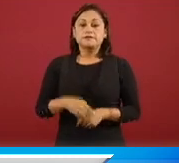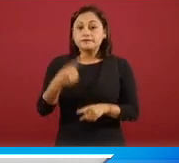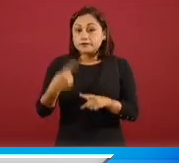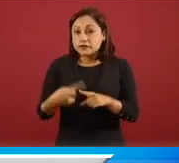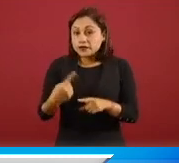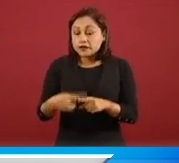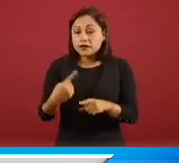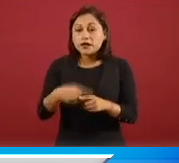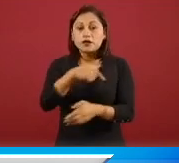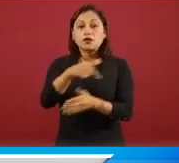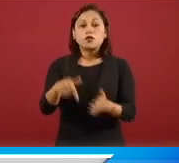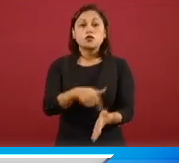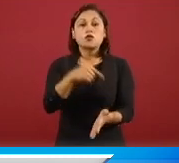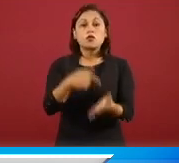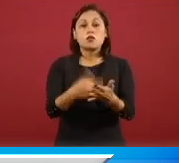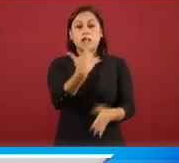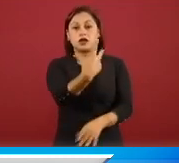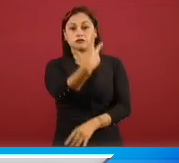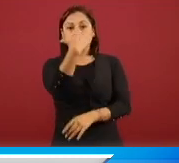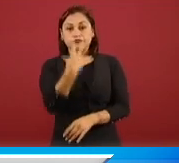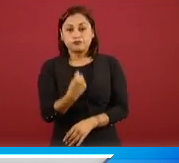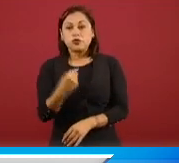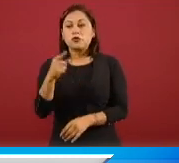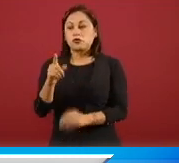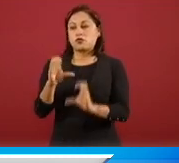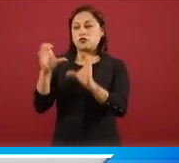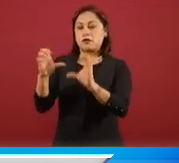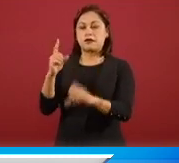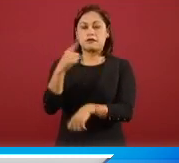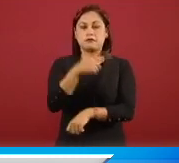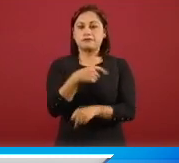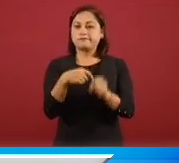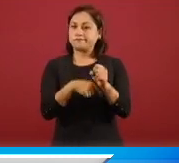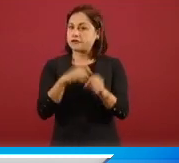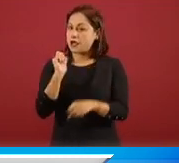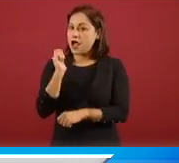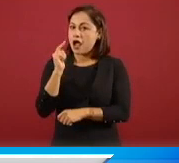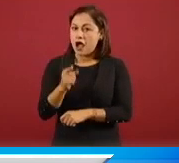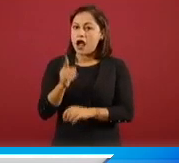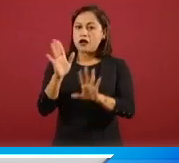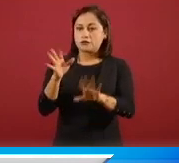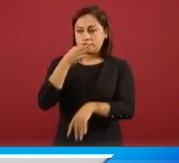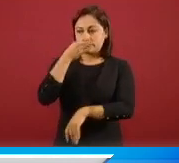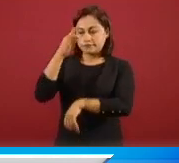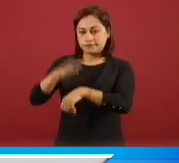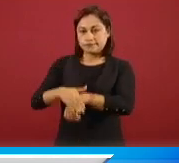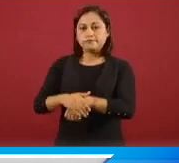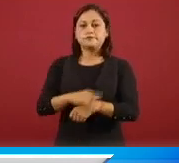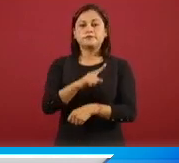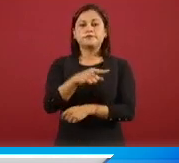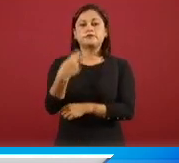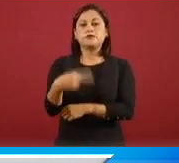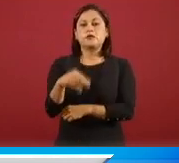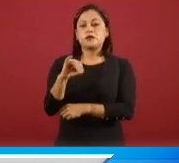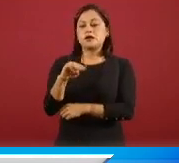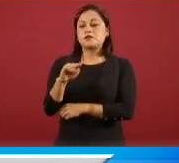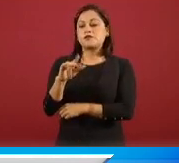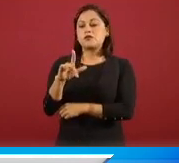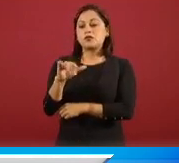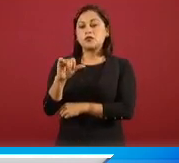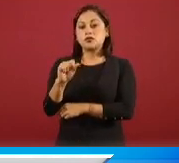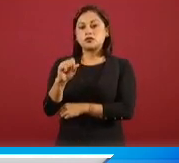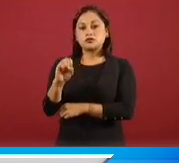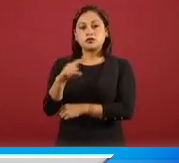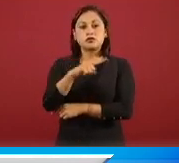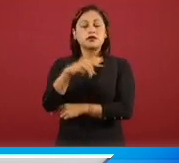20.46 dice el marca total a 20.84 gas lp en cilindros marcas grupo d'amiano a 16 pesos